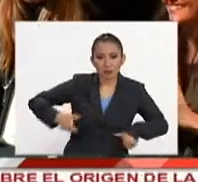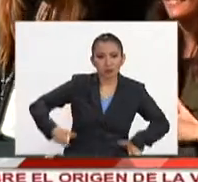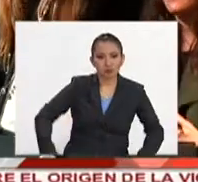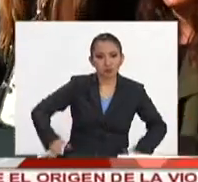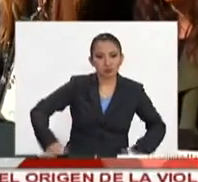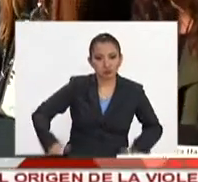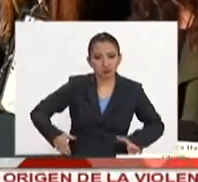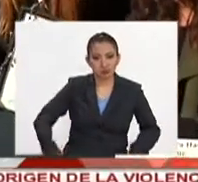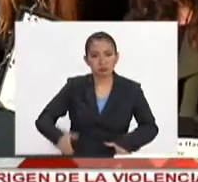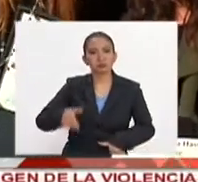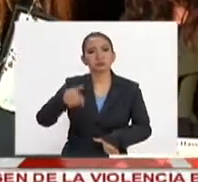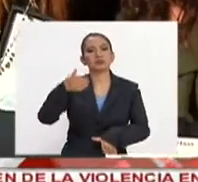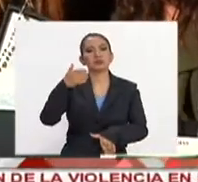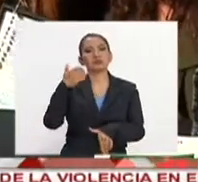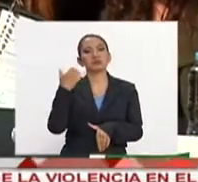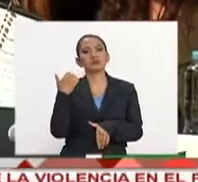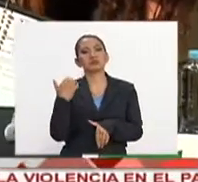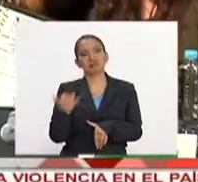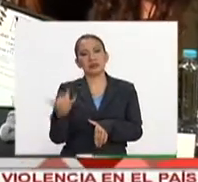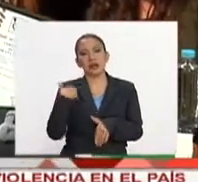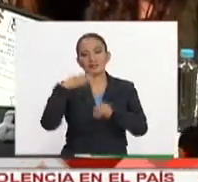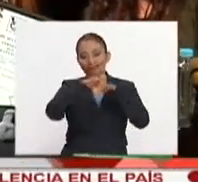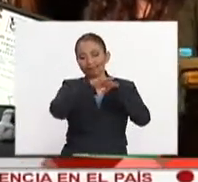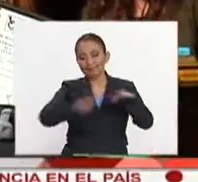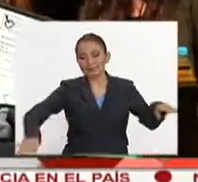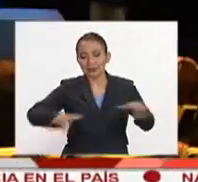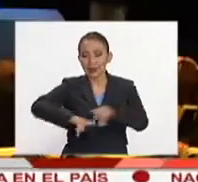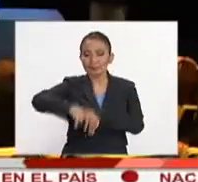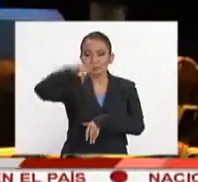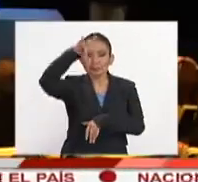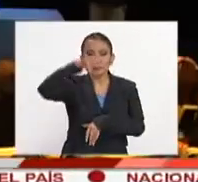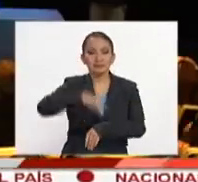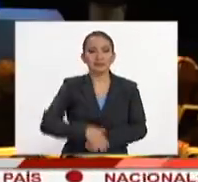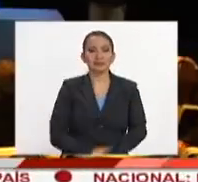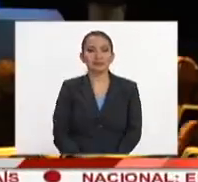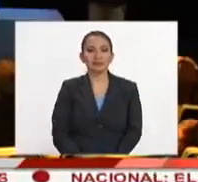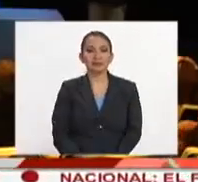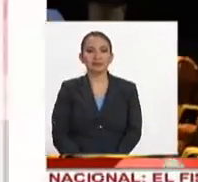de ruedas y rampas y elevadores.